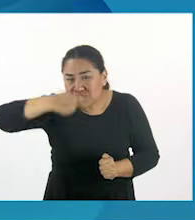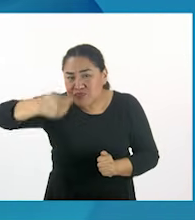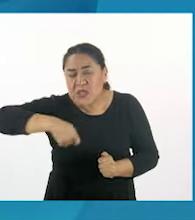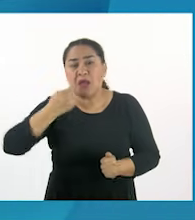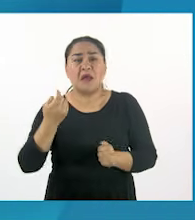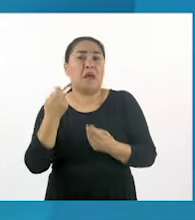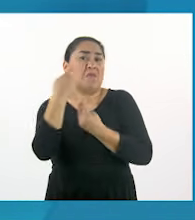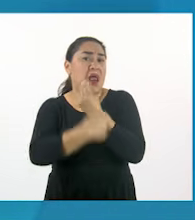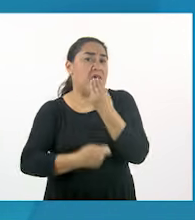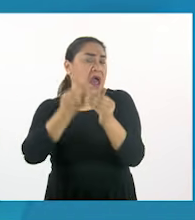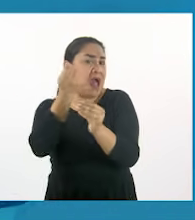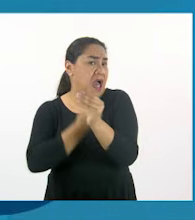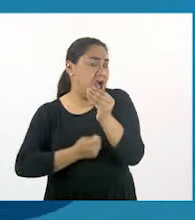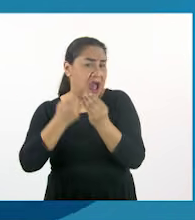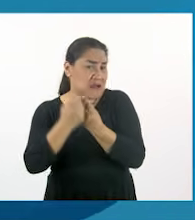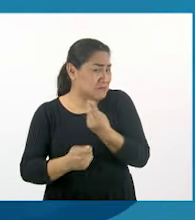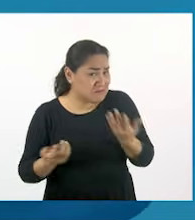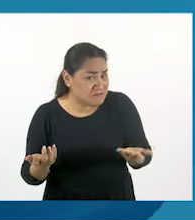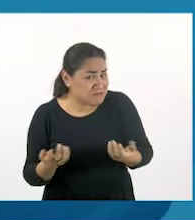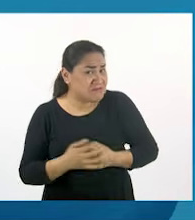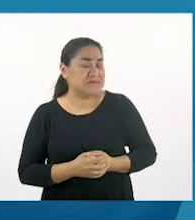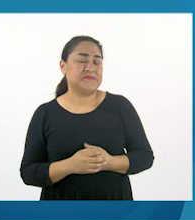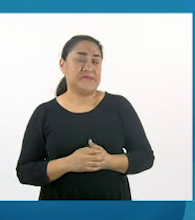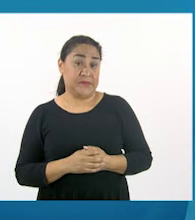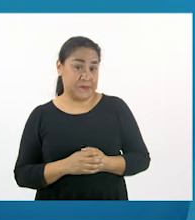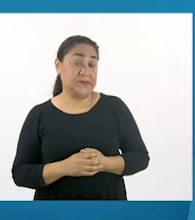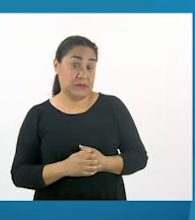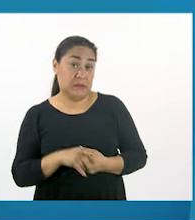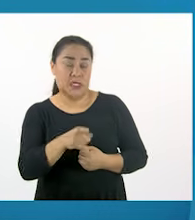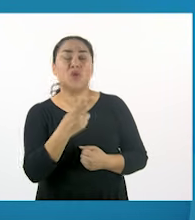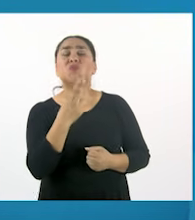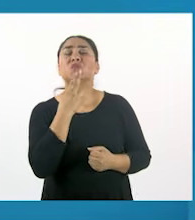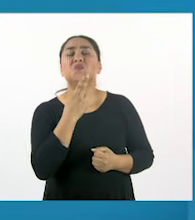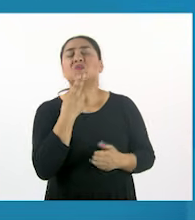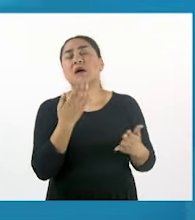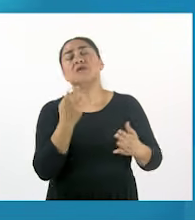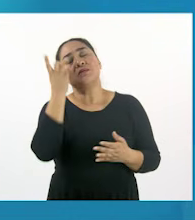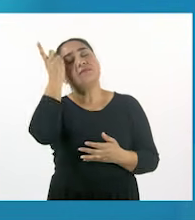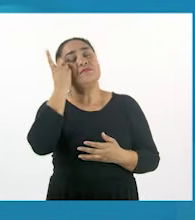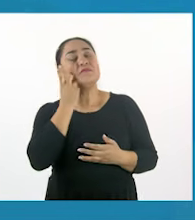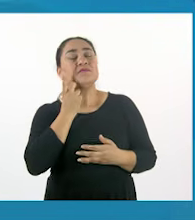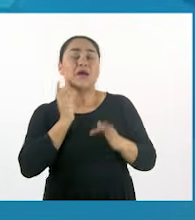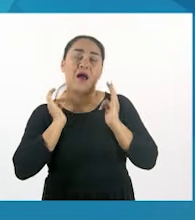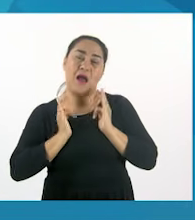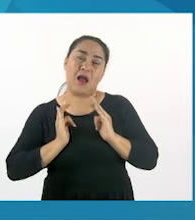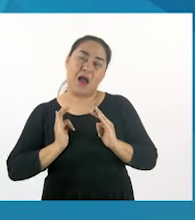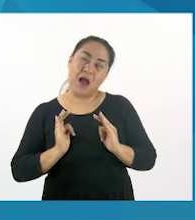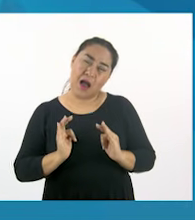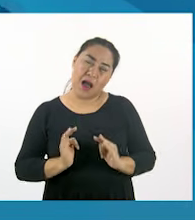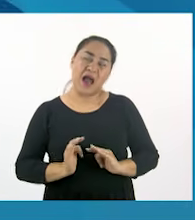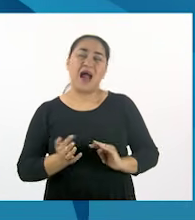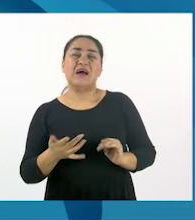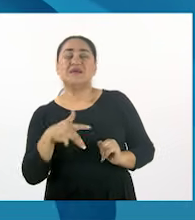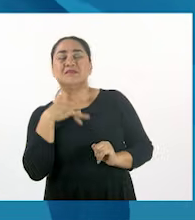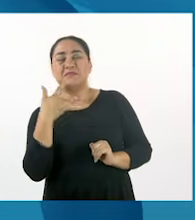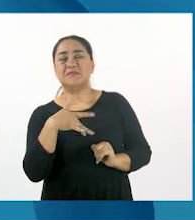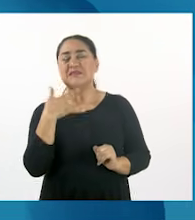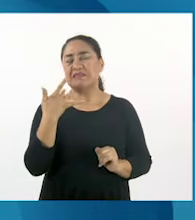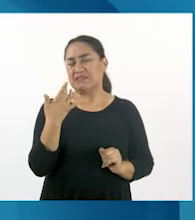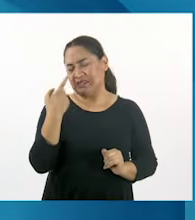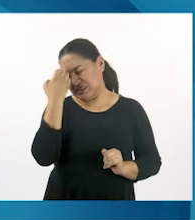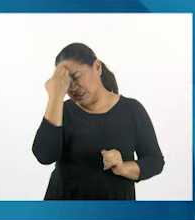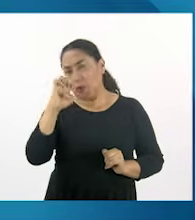plátano. ¡Ah! Y aquí te va a ayudar a dormir bien, que no tengas alguna situación